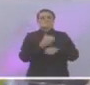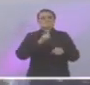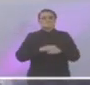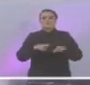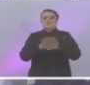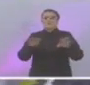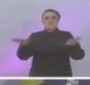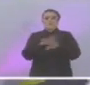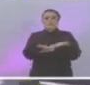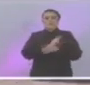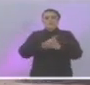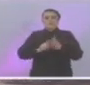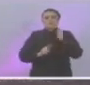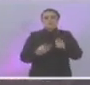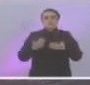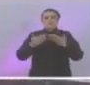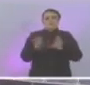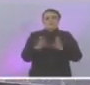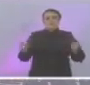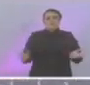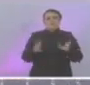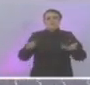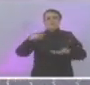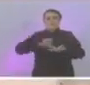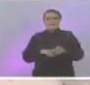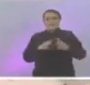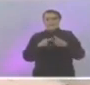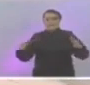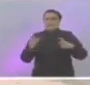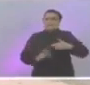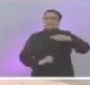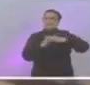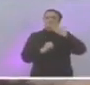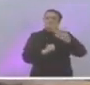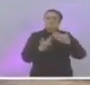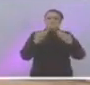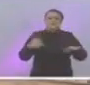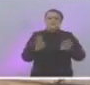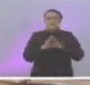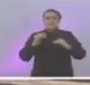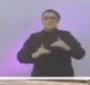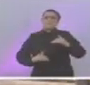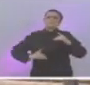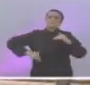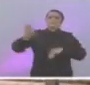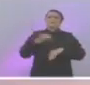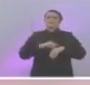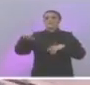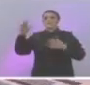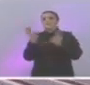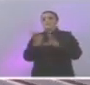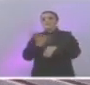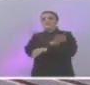limpias. Con ello, además de contribuir a un desarrollo sustentable, elevamos la oferta de energía